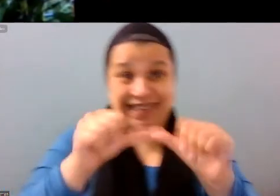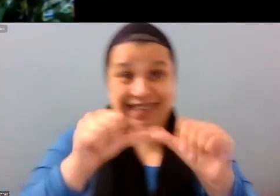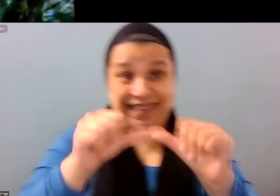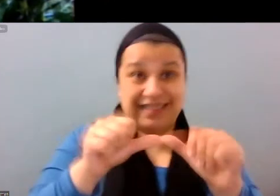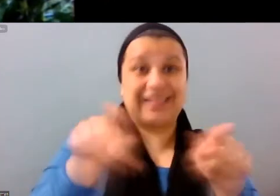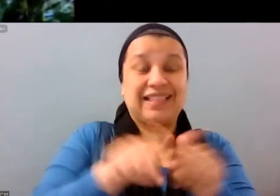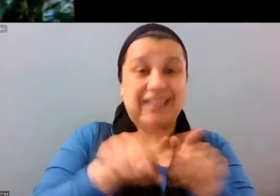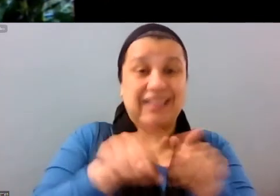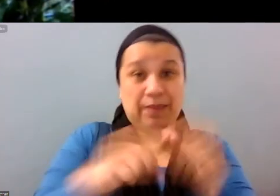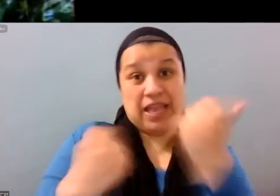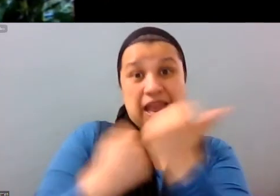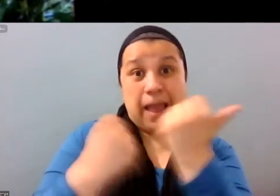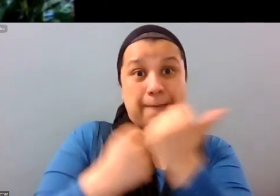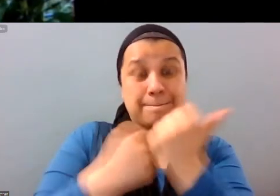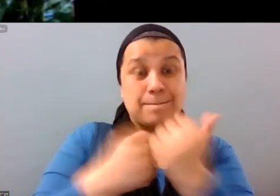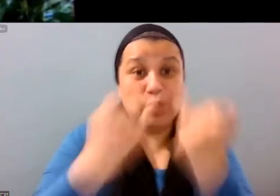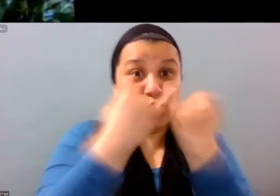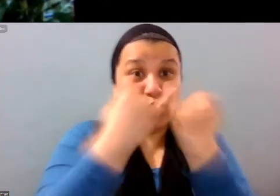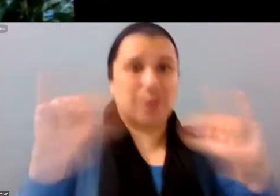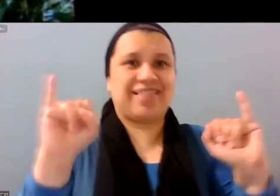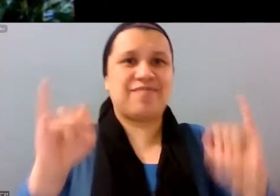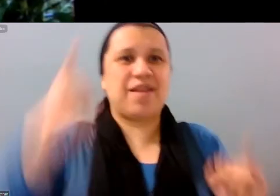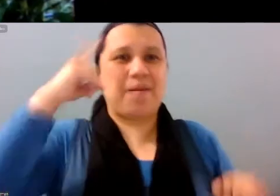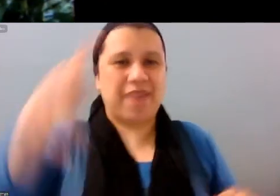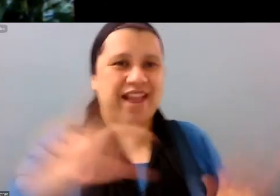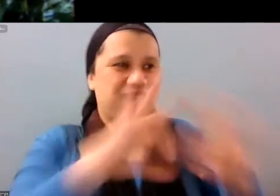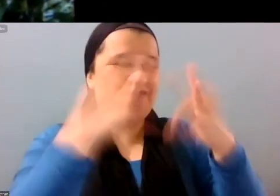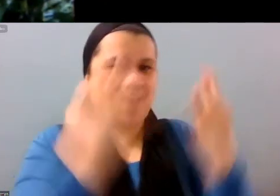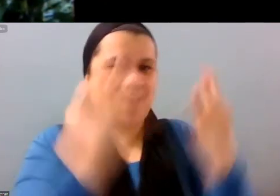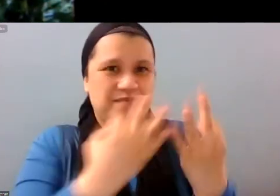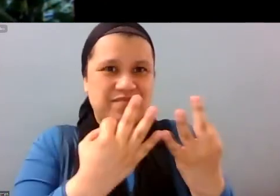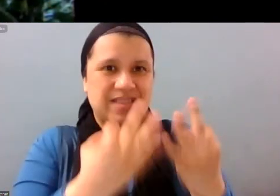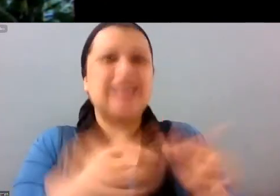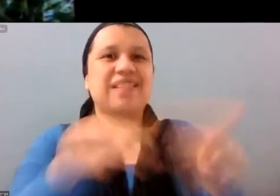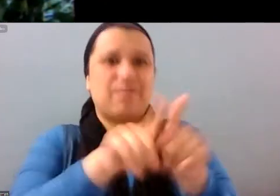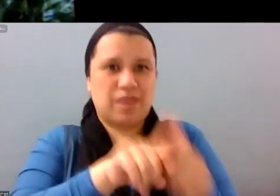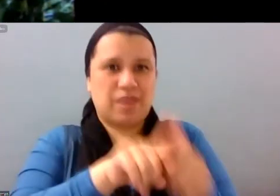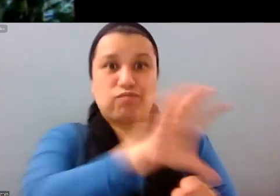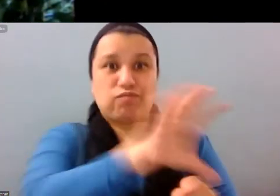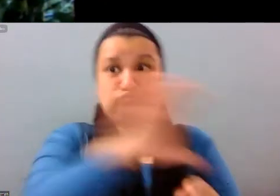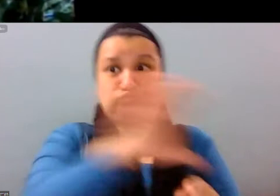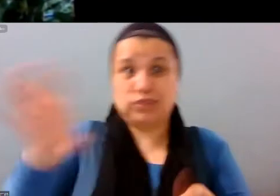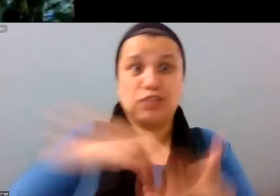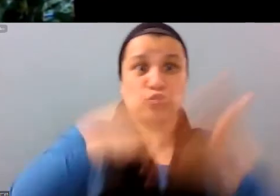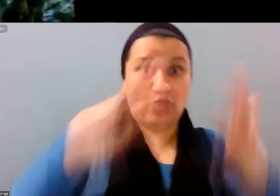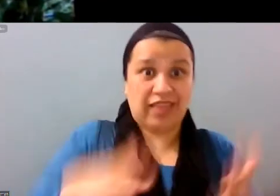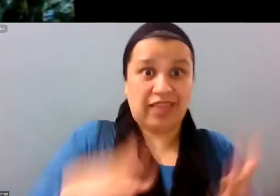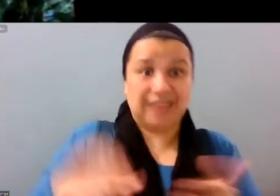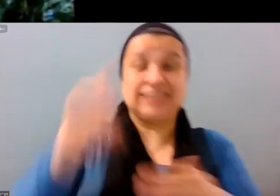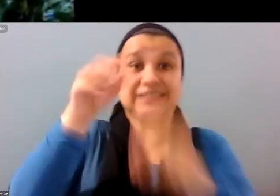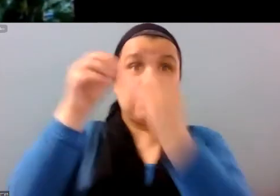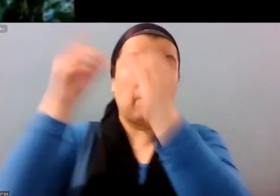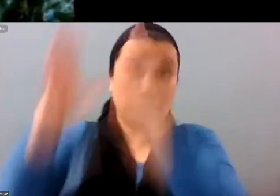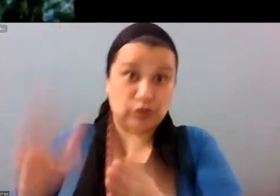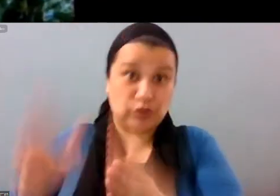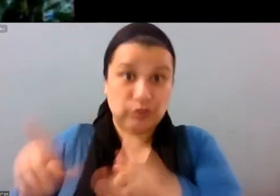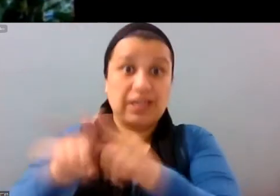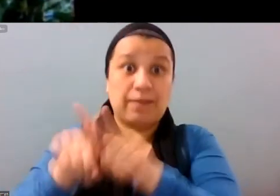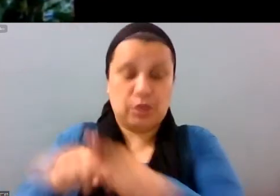tanto a las familias como a los propios estudiantes y maestros y como universidad y como escuela de educación